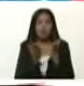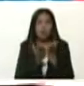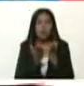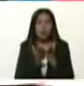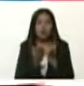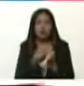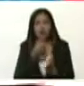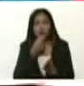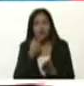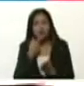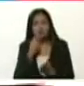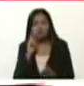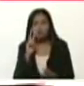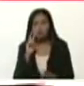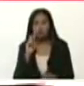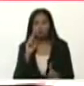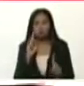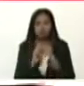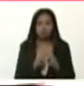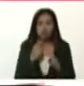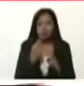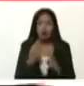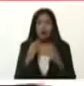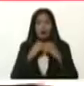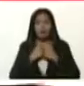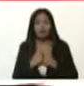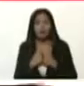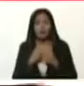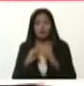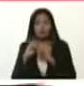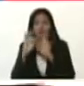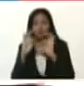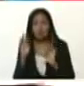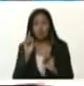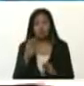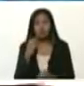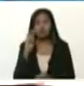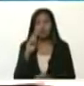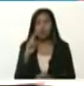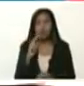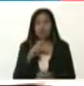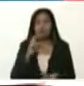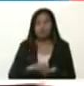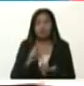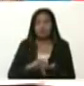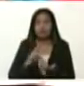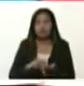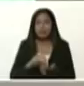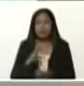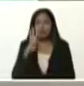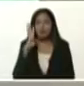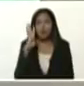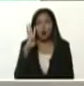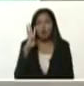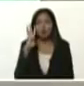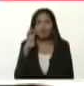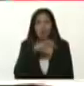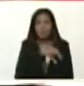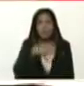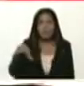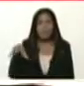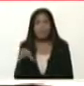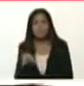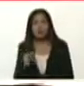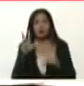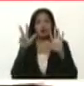yo hago seguimiento. Aristóbulo, ustedes saben que es hiperkinético. Y él asiste a 4 estados en un día y a